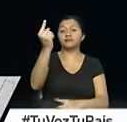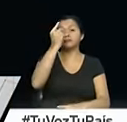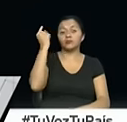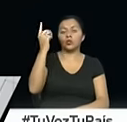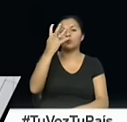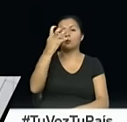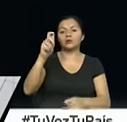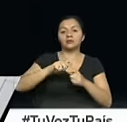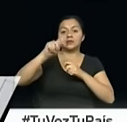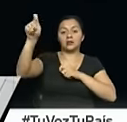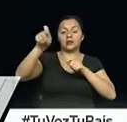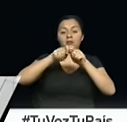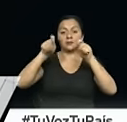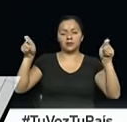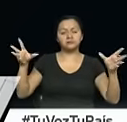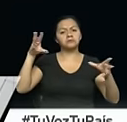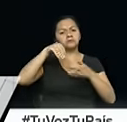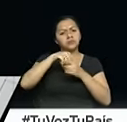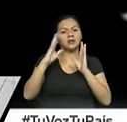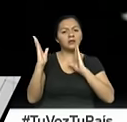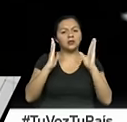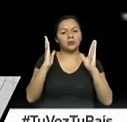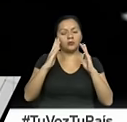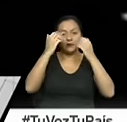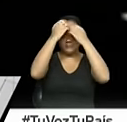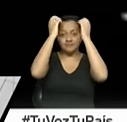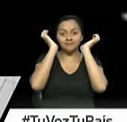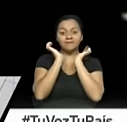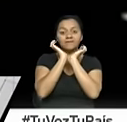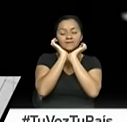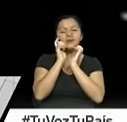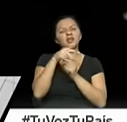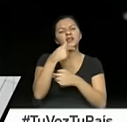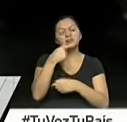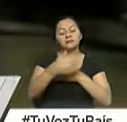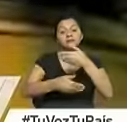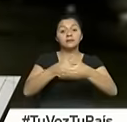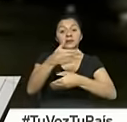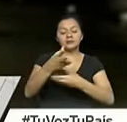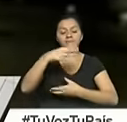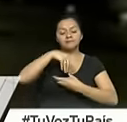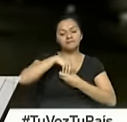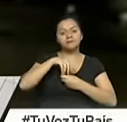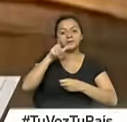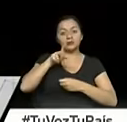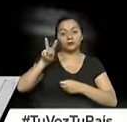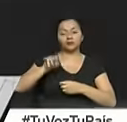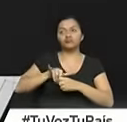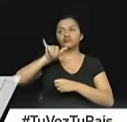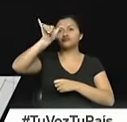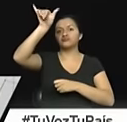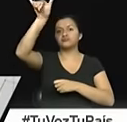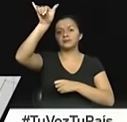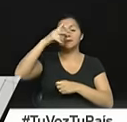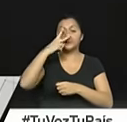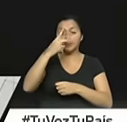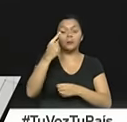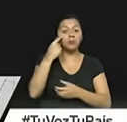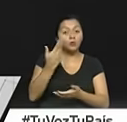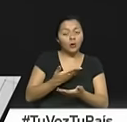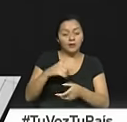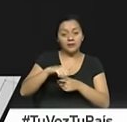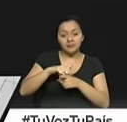El mes que viene alojará temporalmente a dos astronautas. Se trata de un paso más dentro de un ambicioso programa espacial que prevé